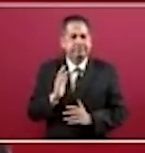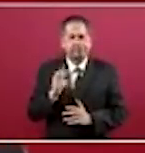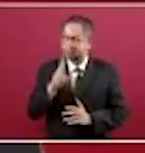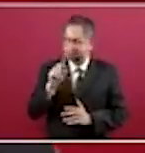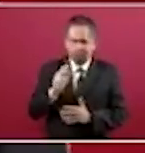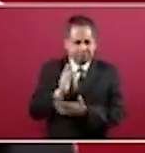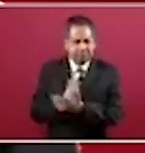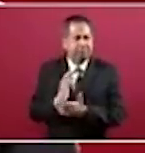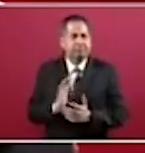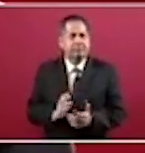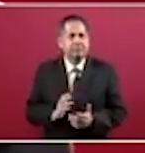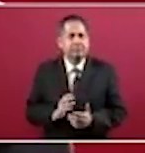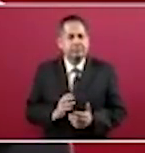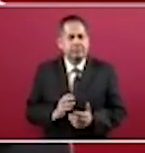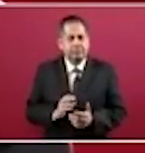hay